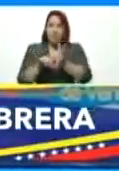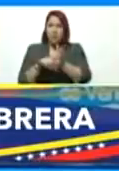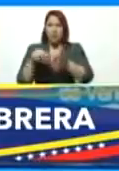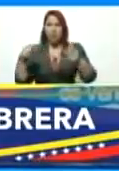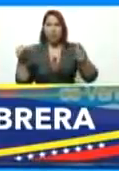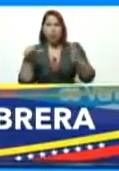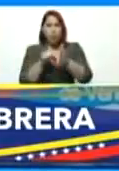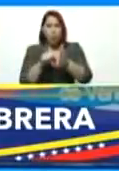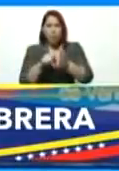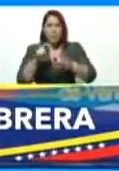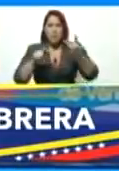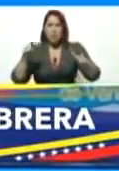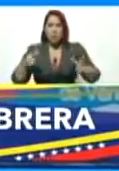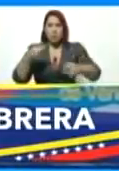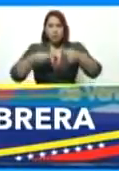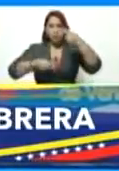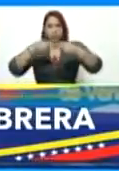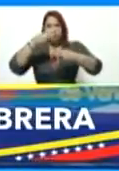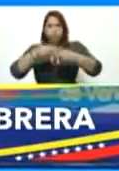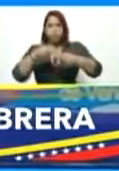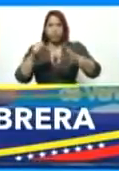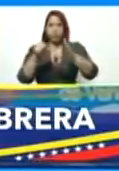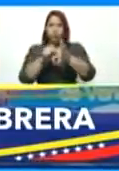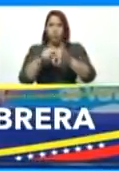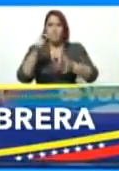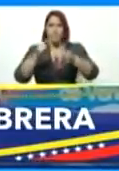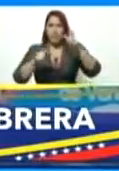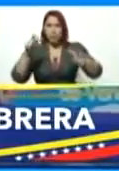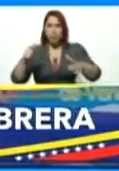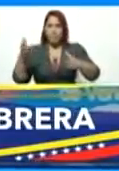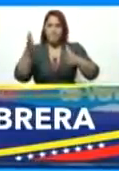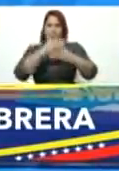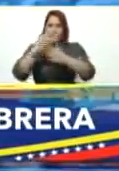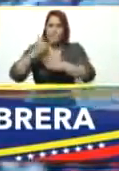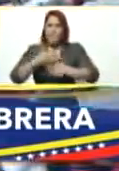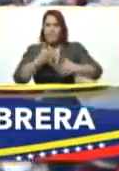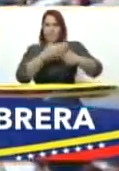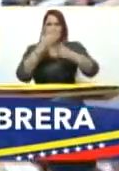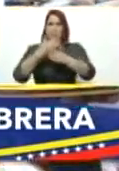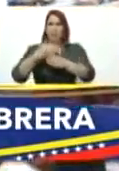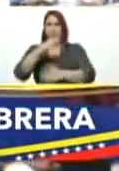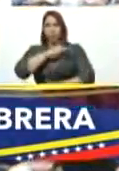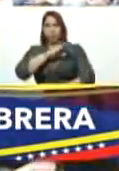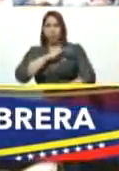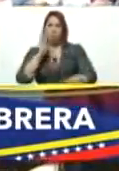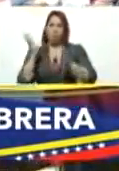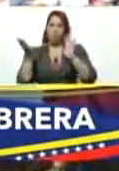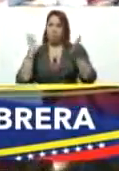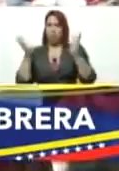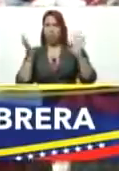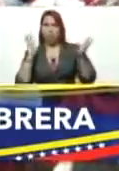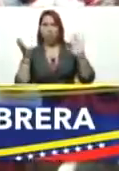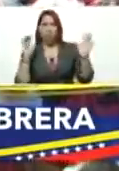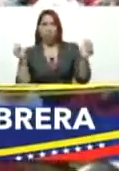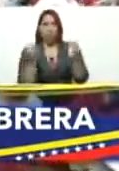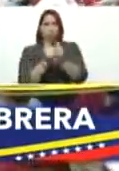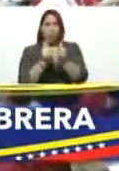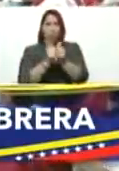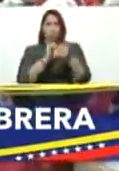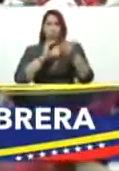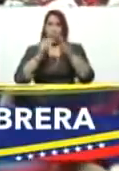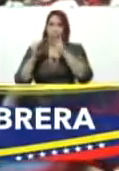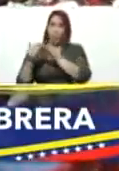construye donde la gente comparte socialmente su comunidad su